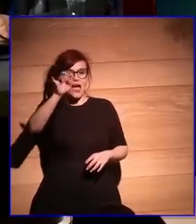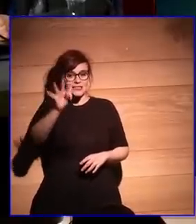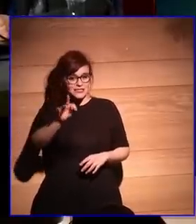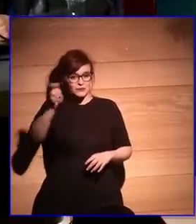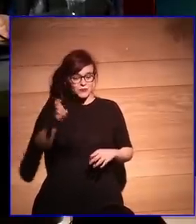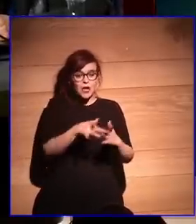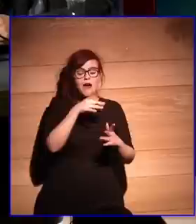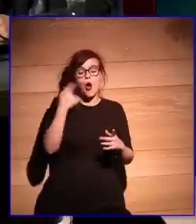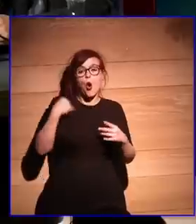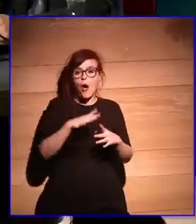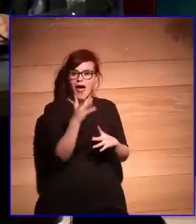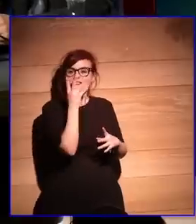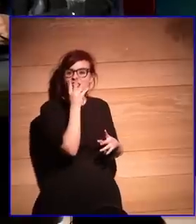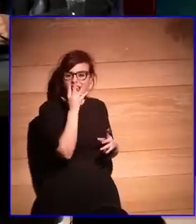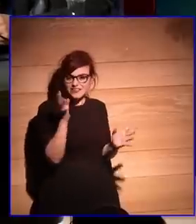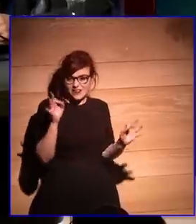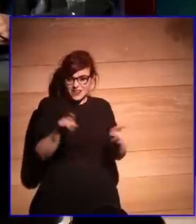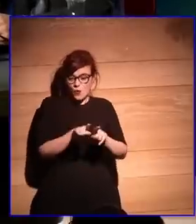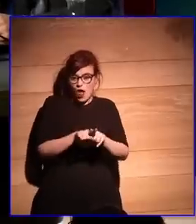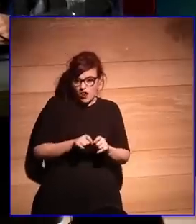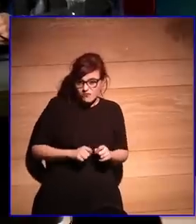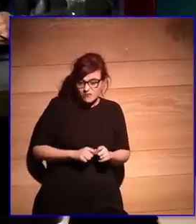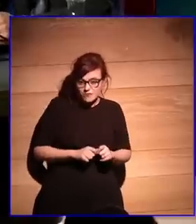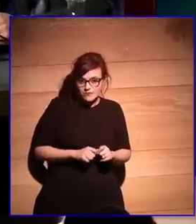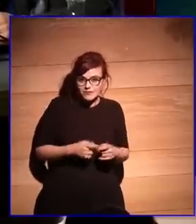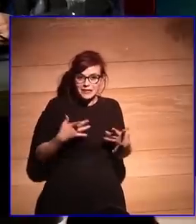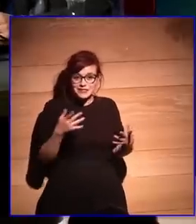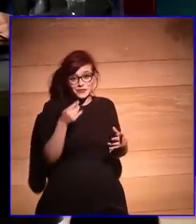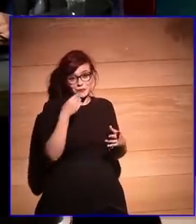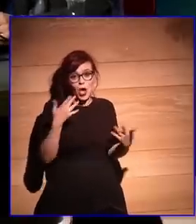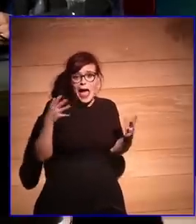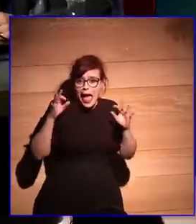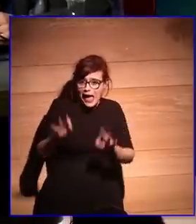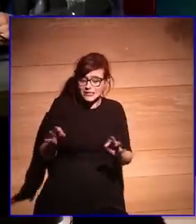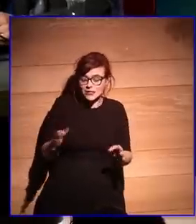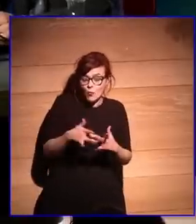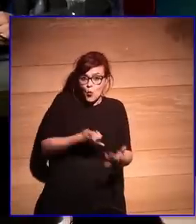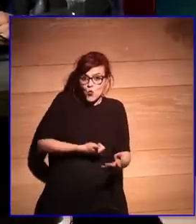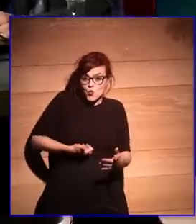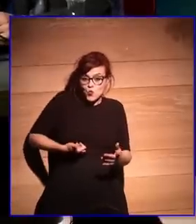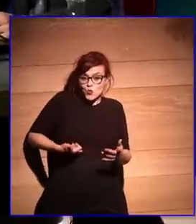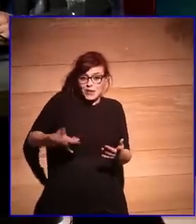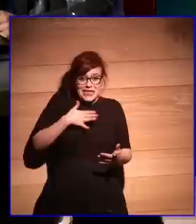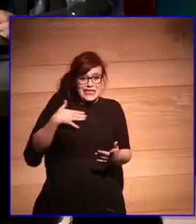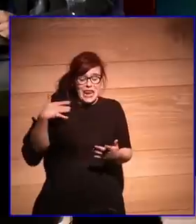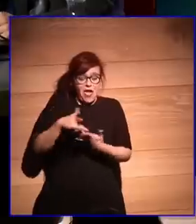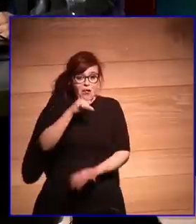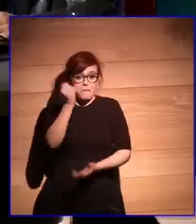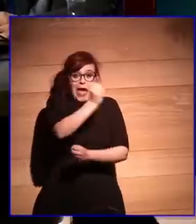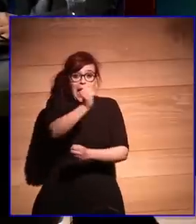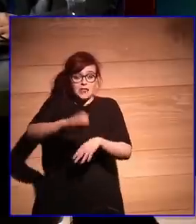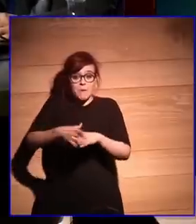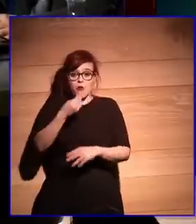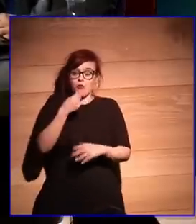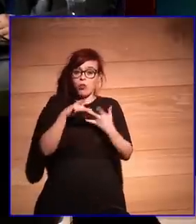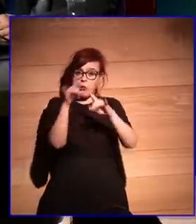están representando... Aníbal Lecter, por ejemplo. No, es que es tal cual. Hombre, que le mueve el hambre, las cosas como son. Efectivamente. Luego él se